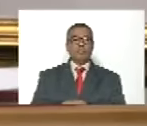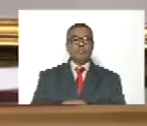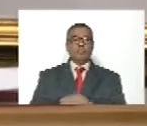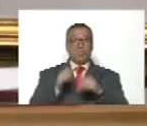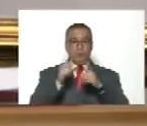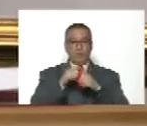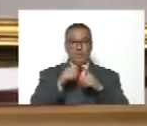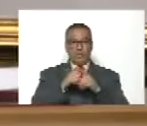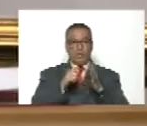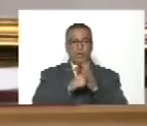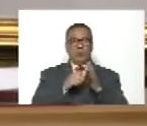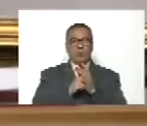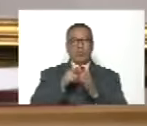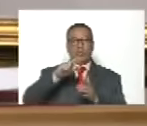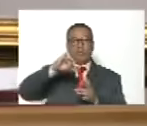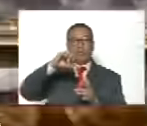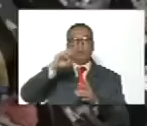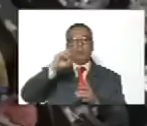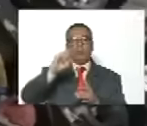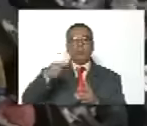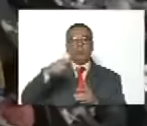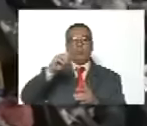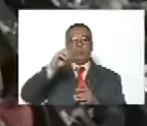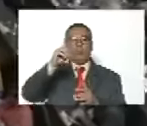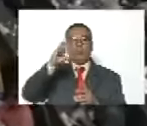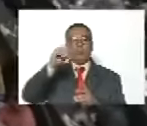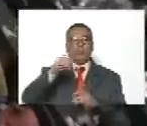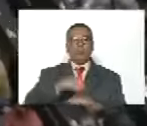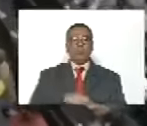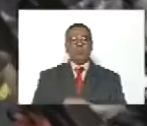Dejo el derecho de palabra al diputado Ricardo González.